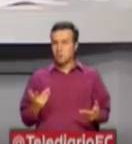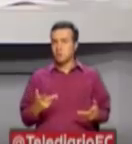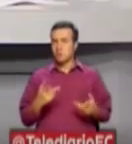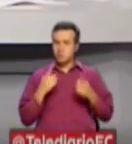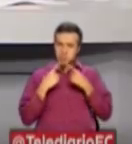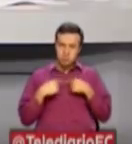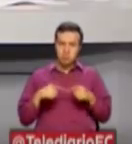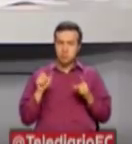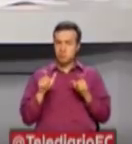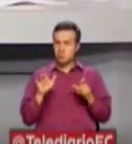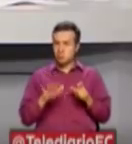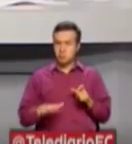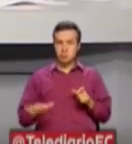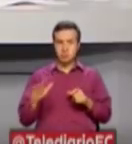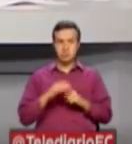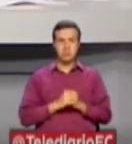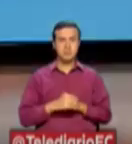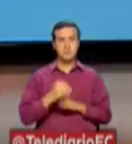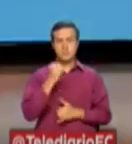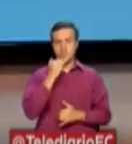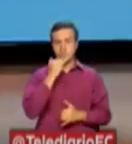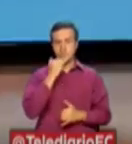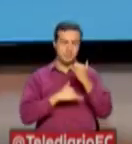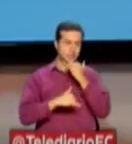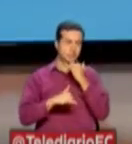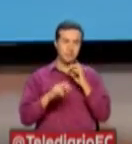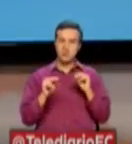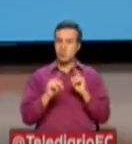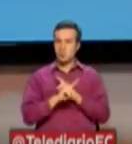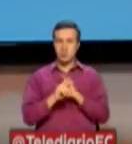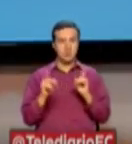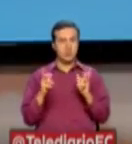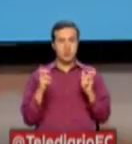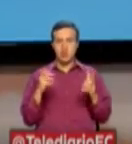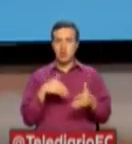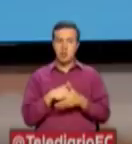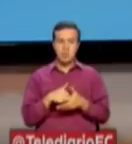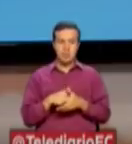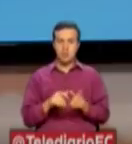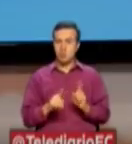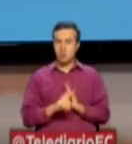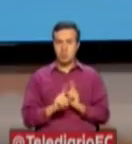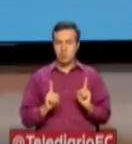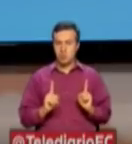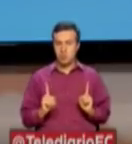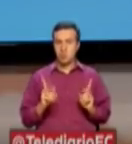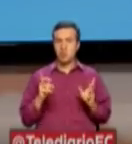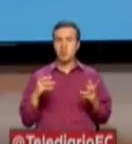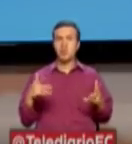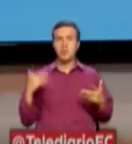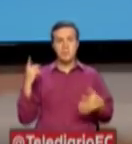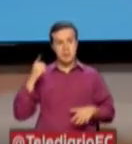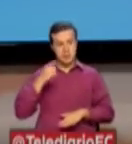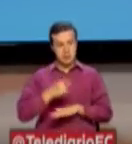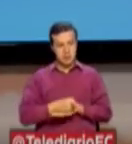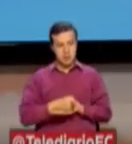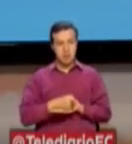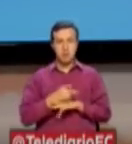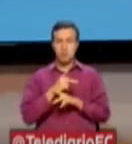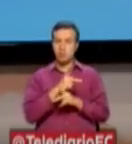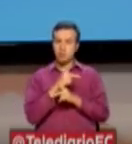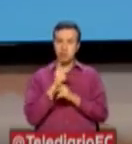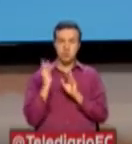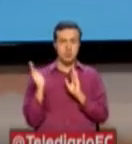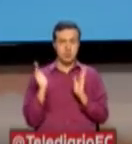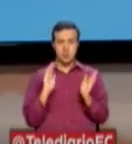su popular eduardo es equivocada no estamos buscando con esto limitar absolutamente nada estamos exigiendo que el consejo